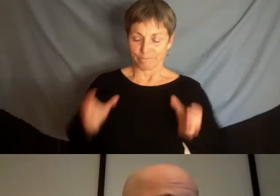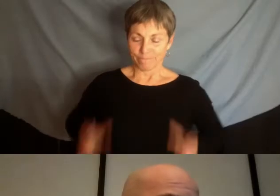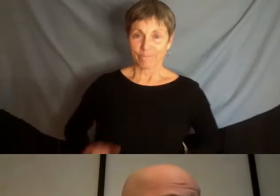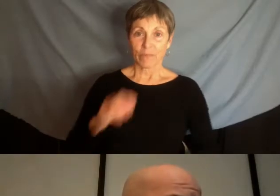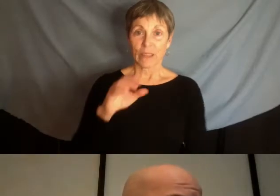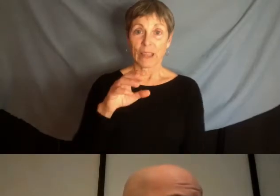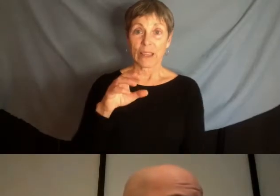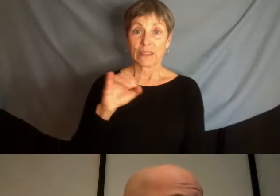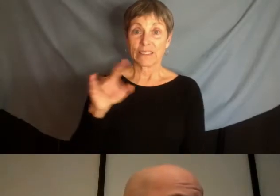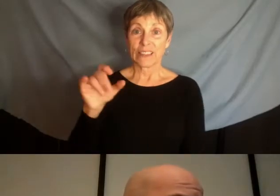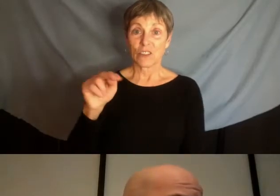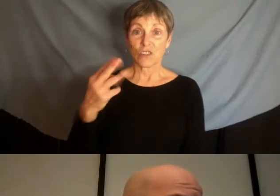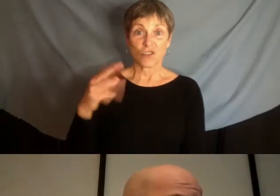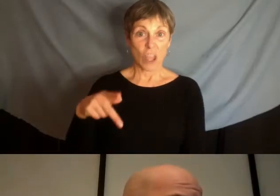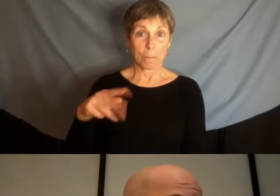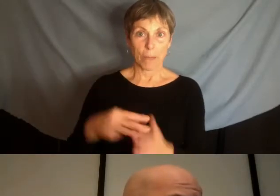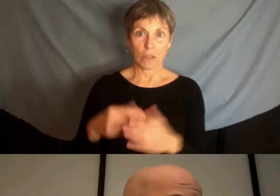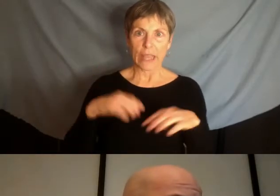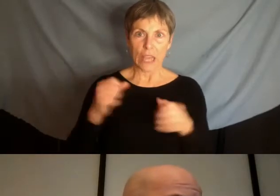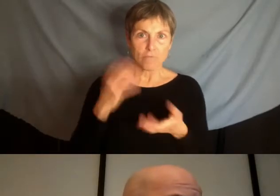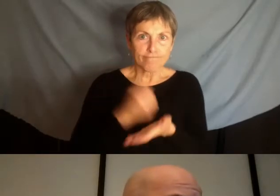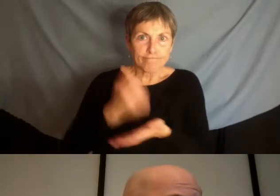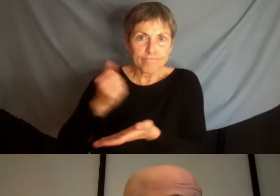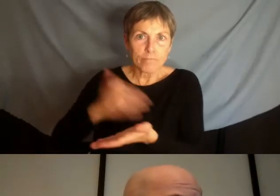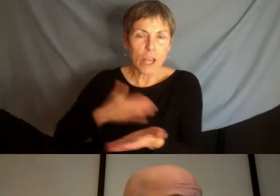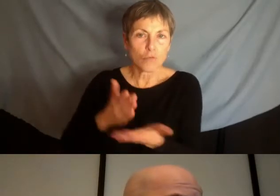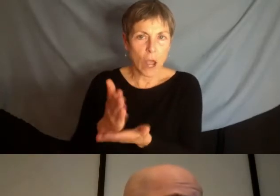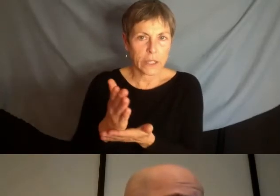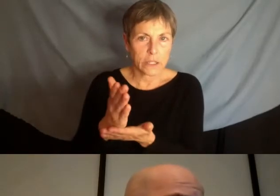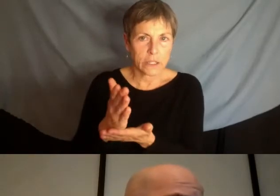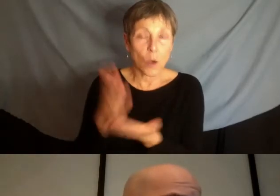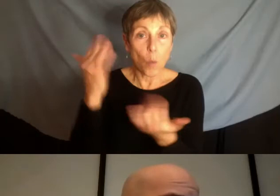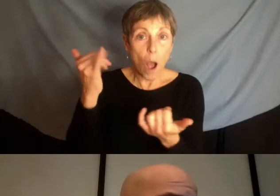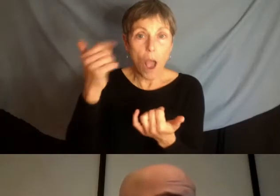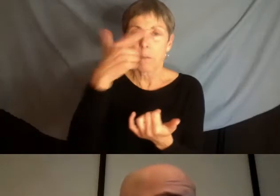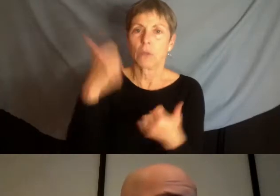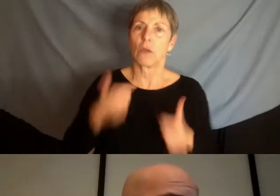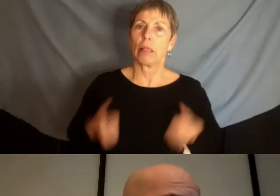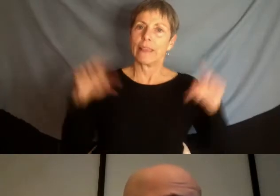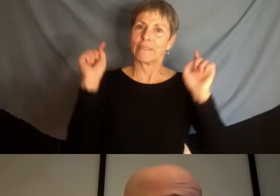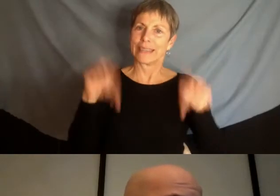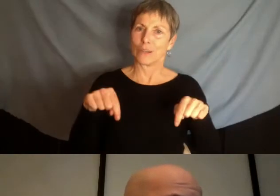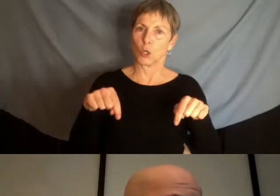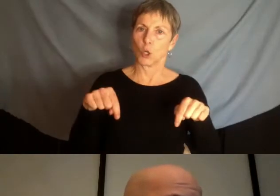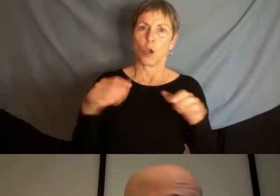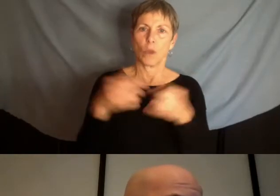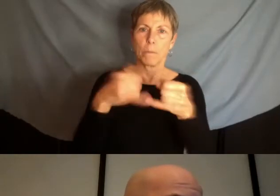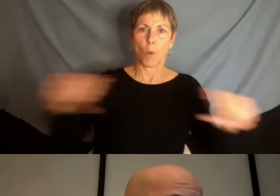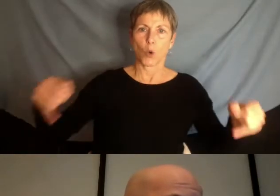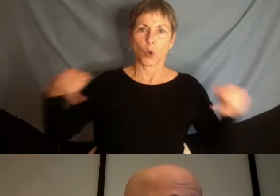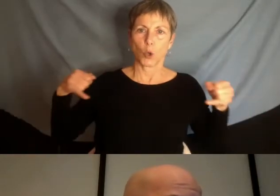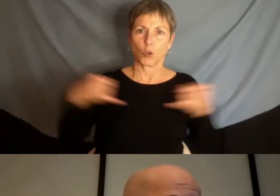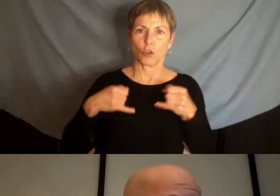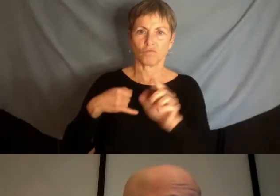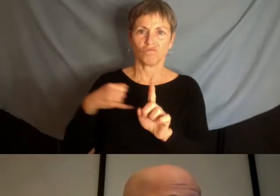ciudadanía es una manera de reclamar los derechos con la base de la existencia dentro de